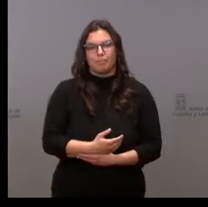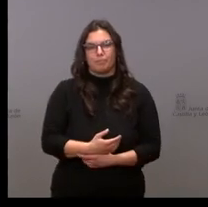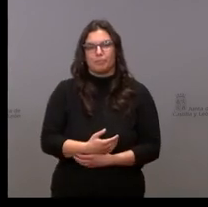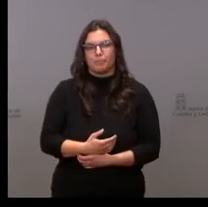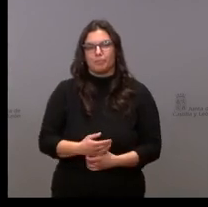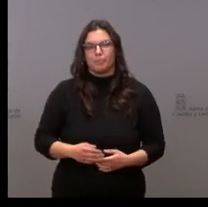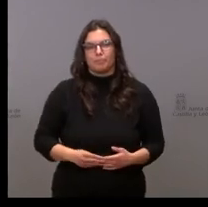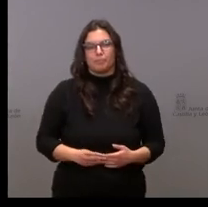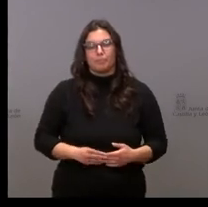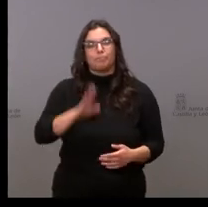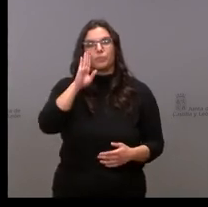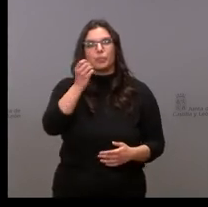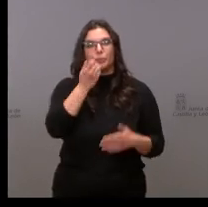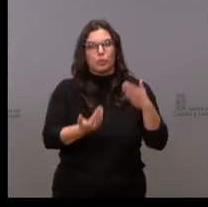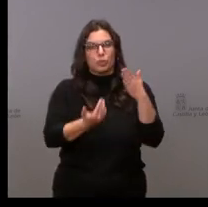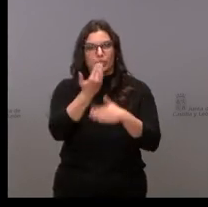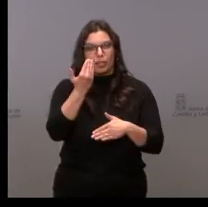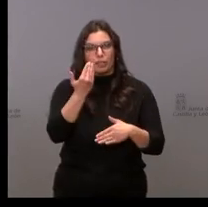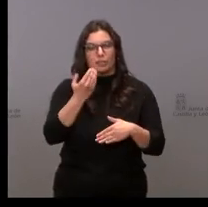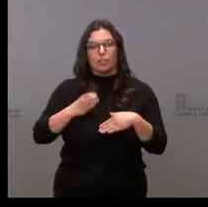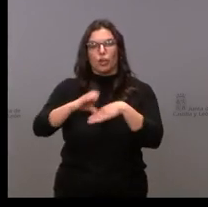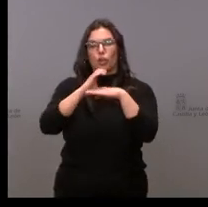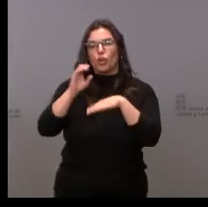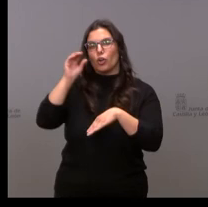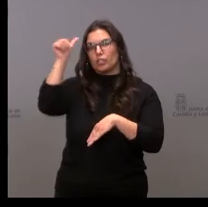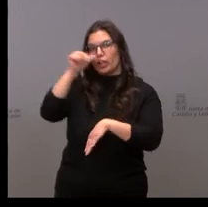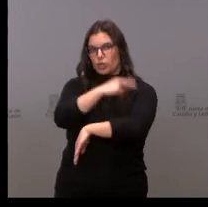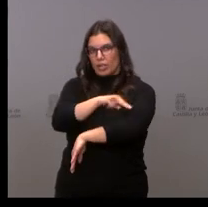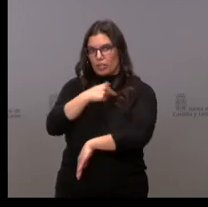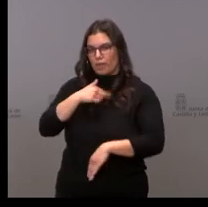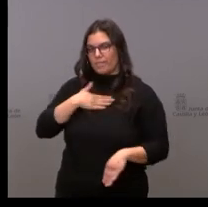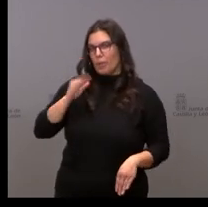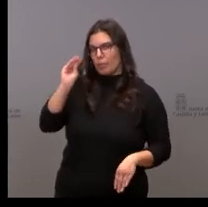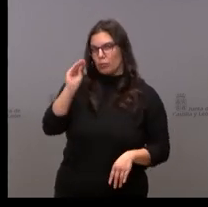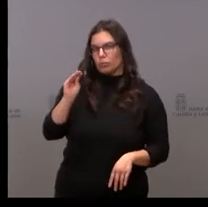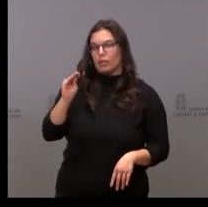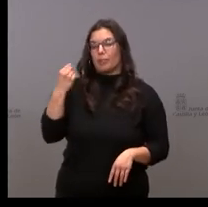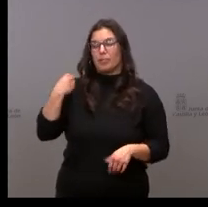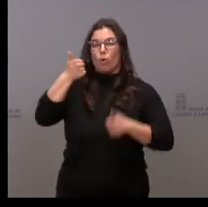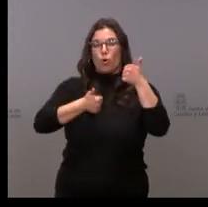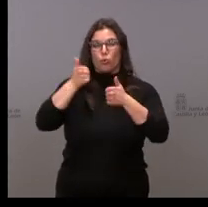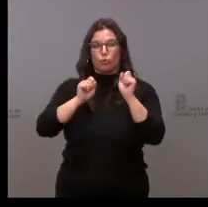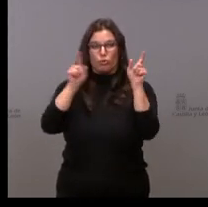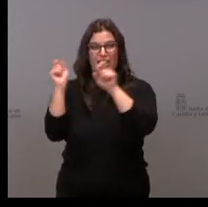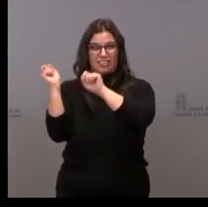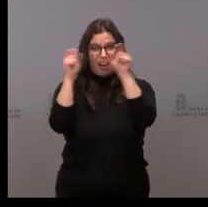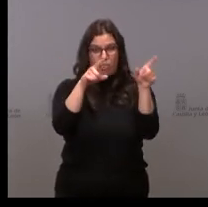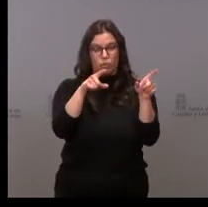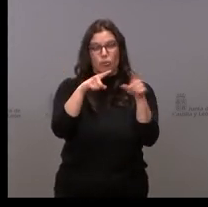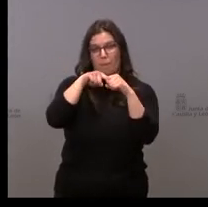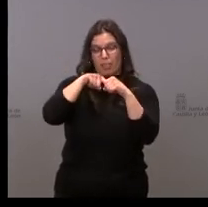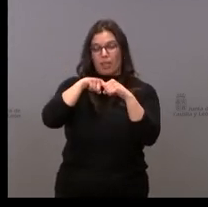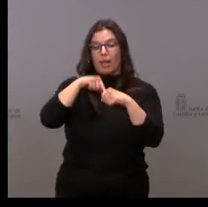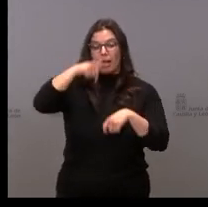hola muy buenos días consejero de sanidad me gustaría preguntarle retomando el tema del concurso de traslados bueno en zamora